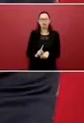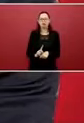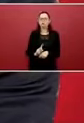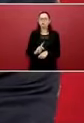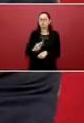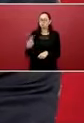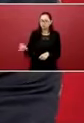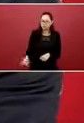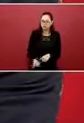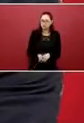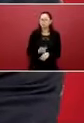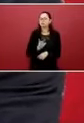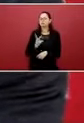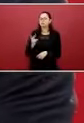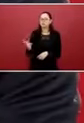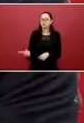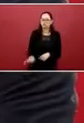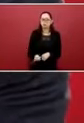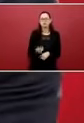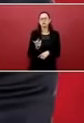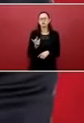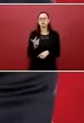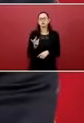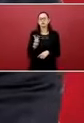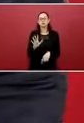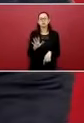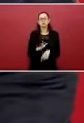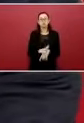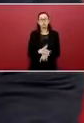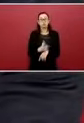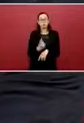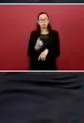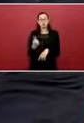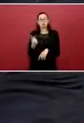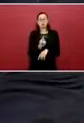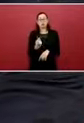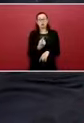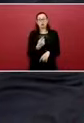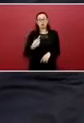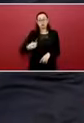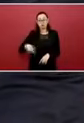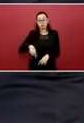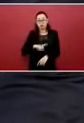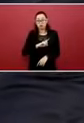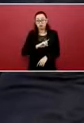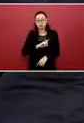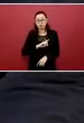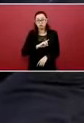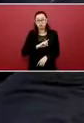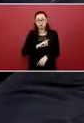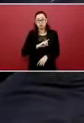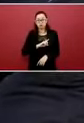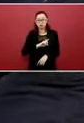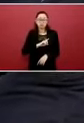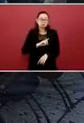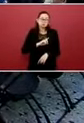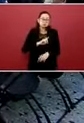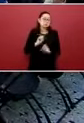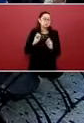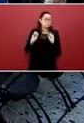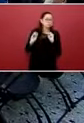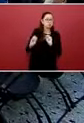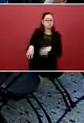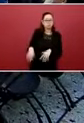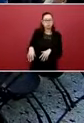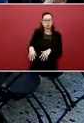preguntamos esto, porque no vamos nosotros a dejar